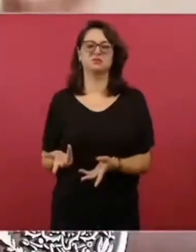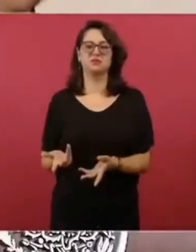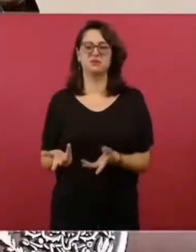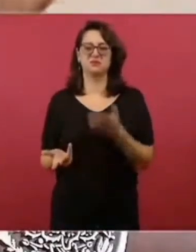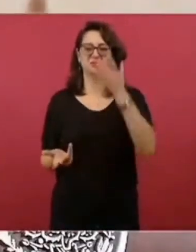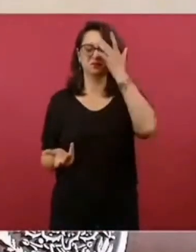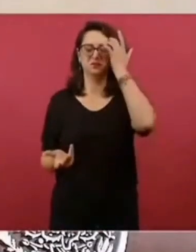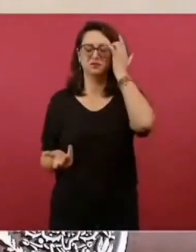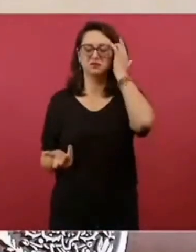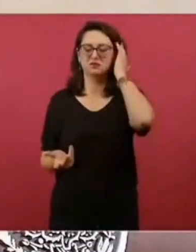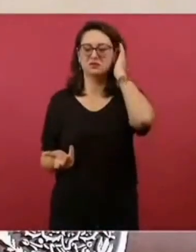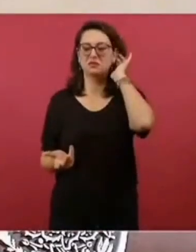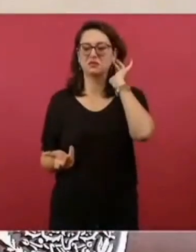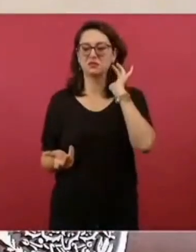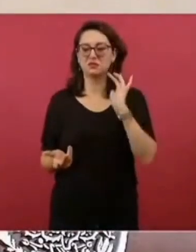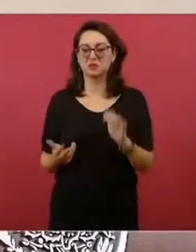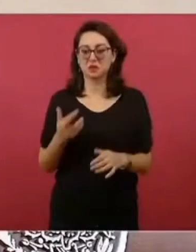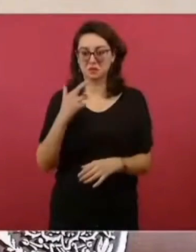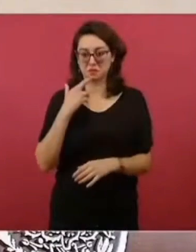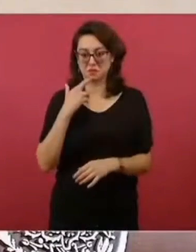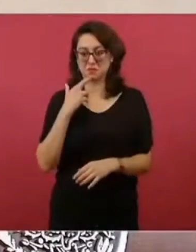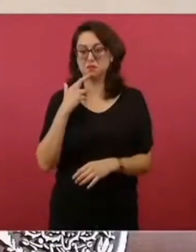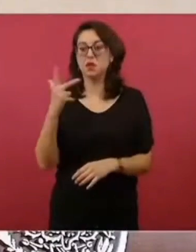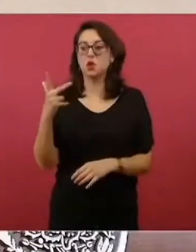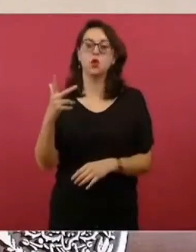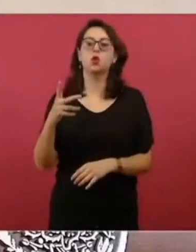Le recomiendo que vea el video